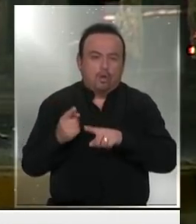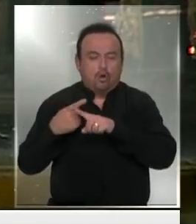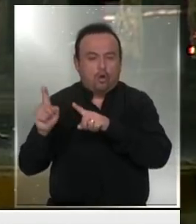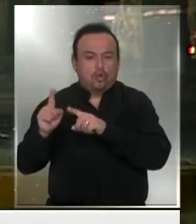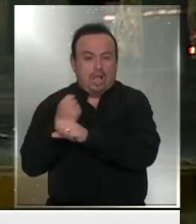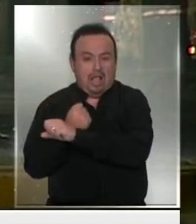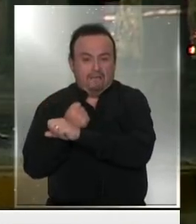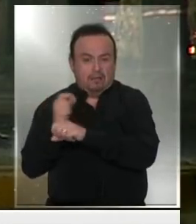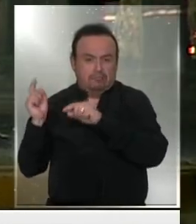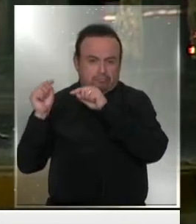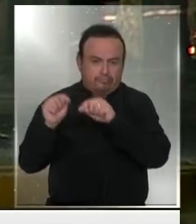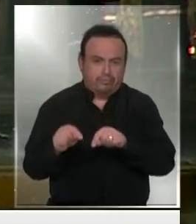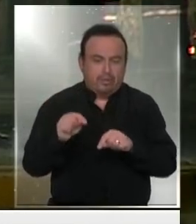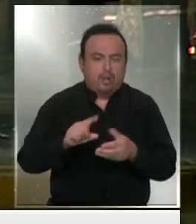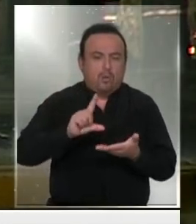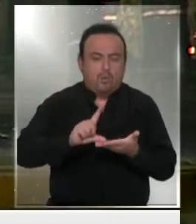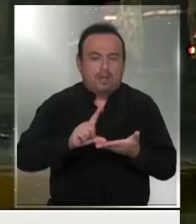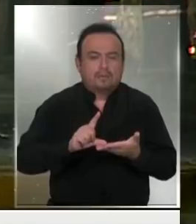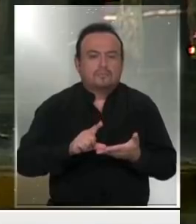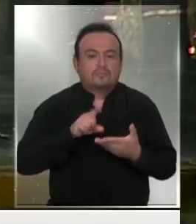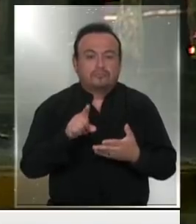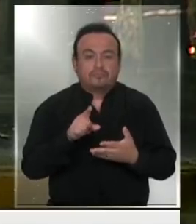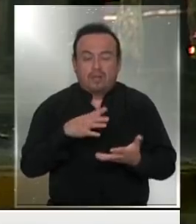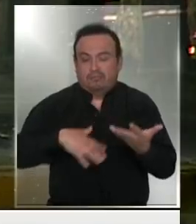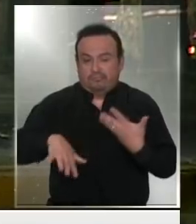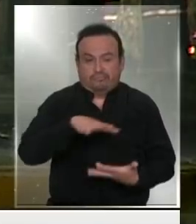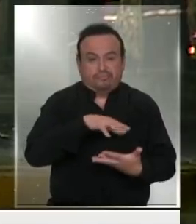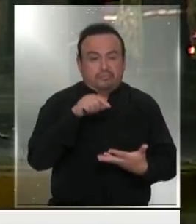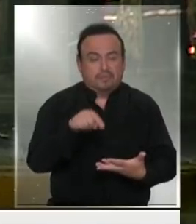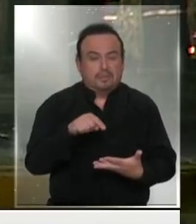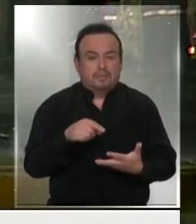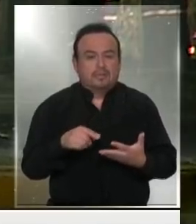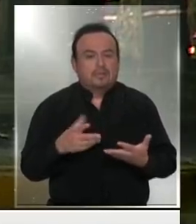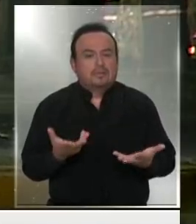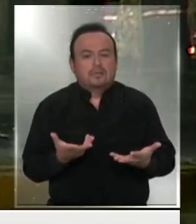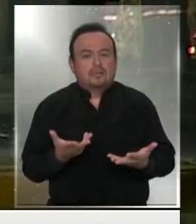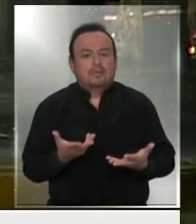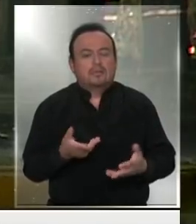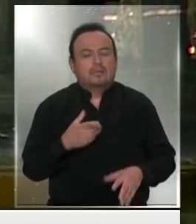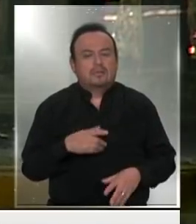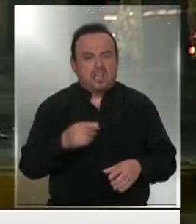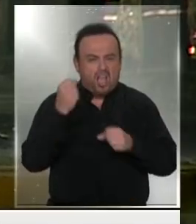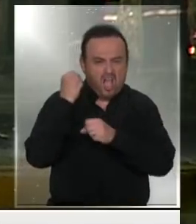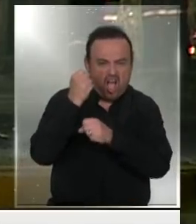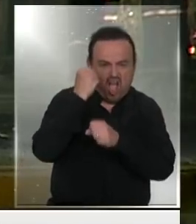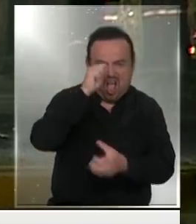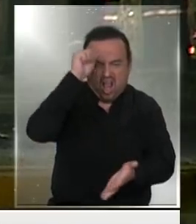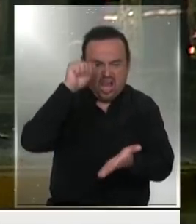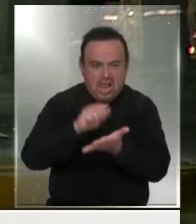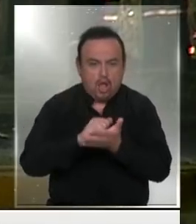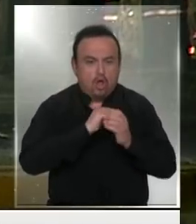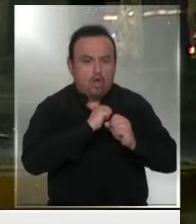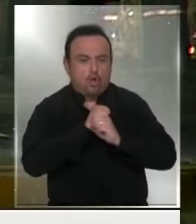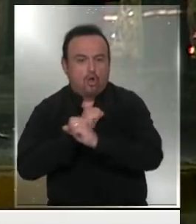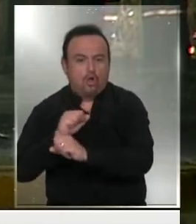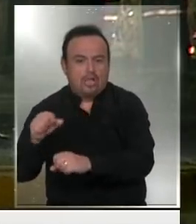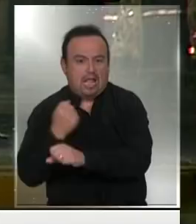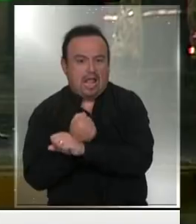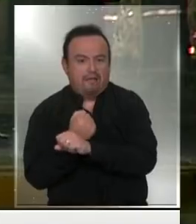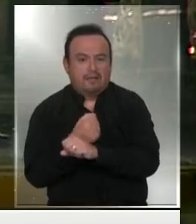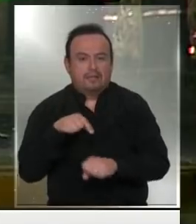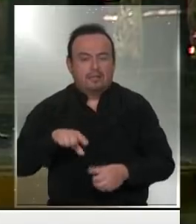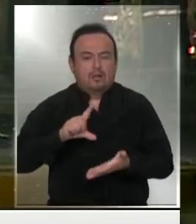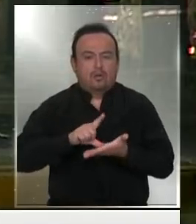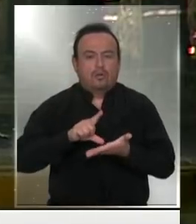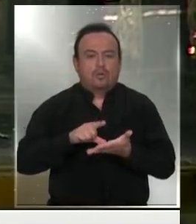comisarías aquí en este lugar. Son incidentes entonces que se han generado manifestantes contra Carabineros aquí en este lugar